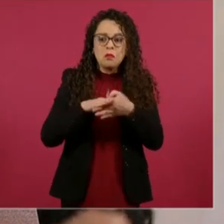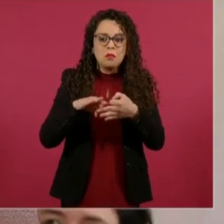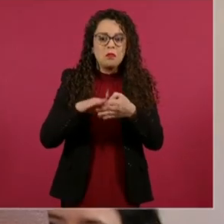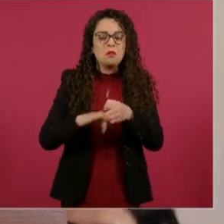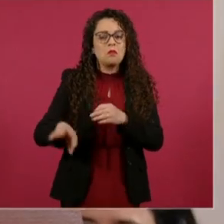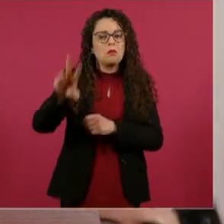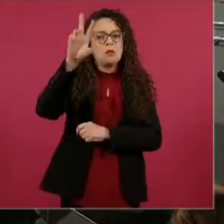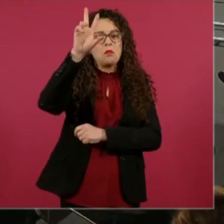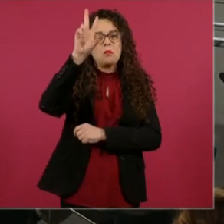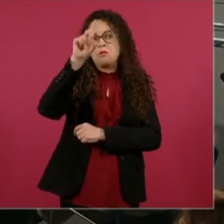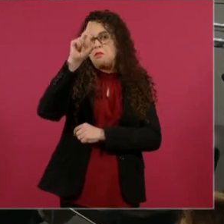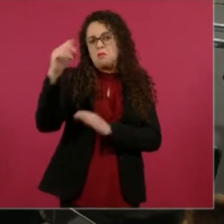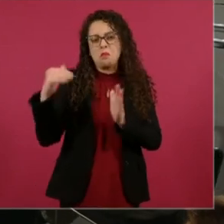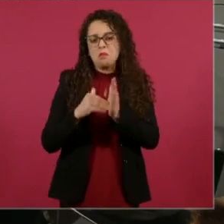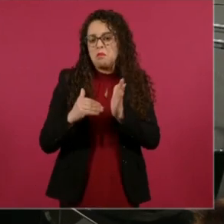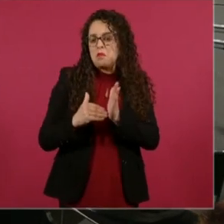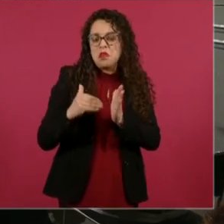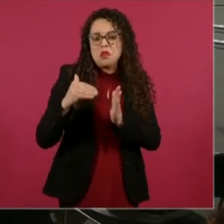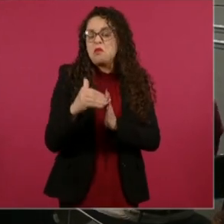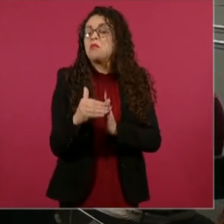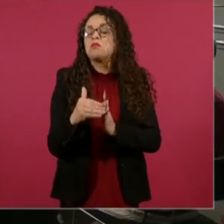30 mil millones.